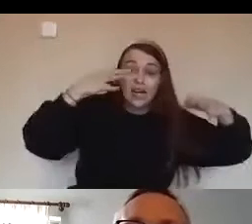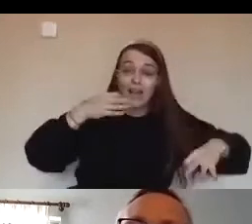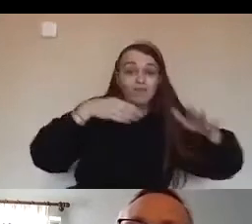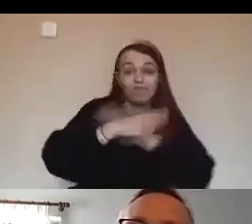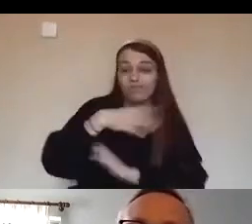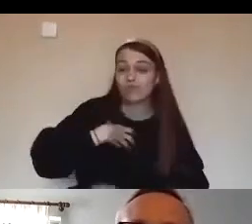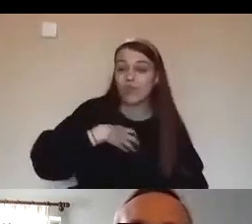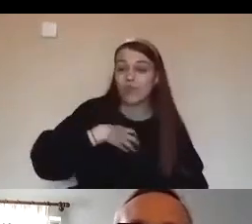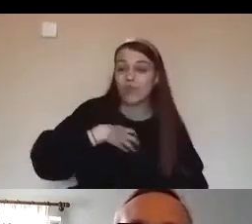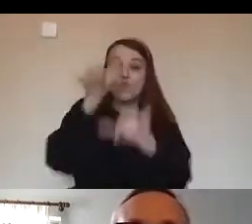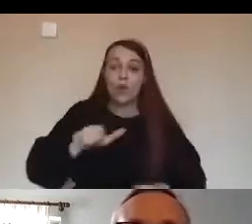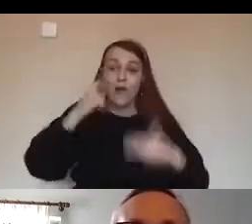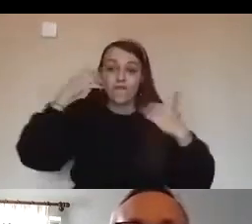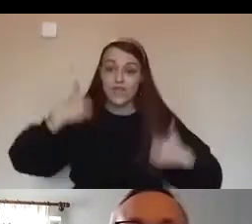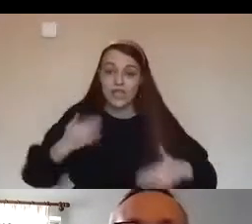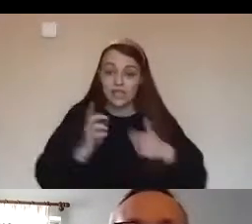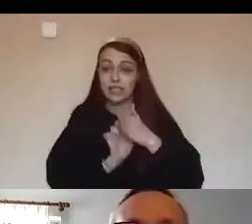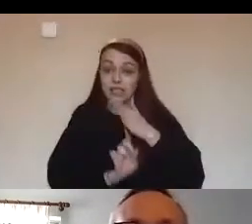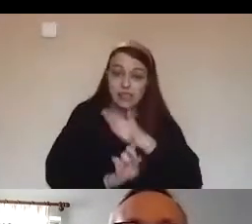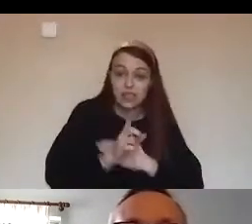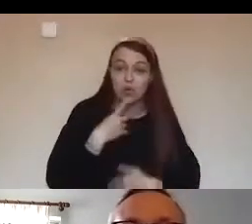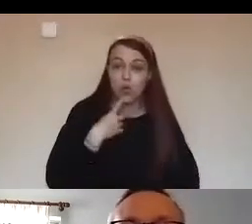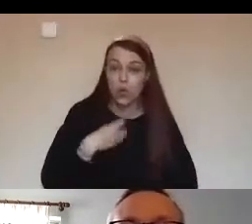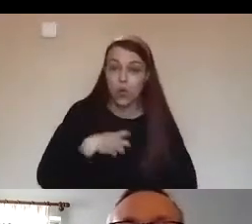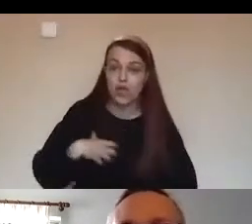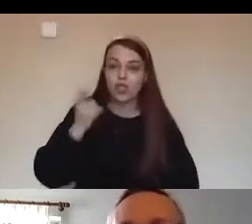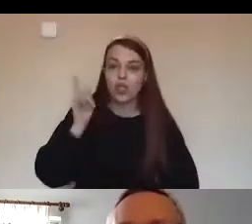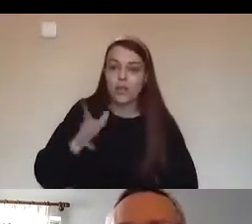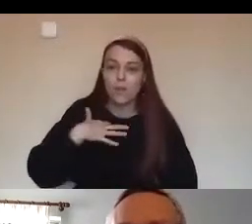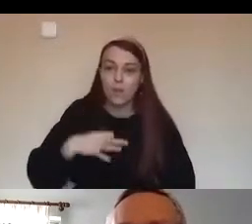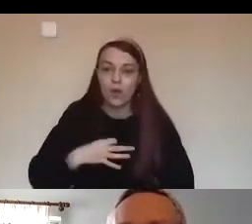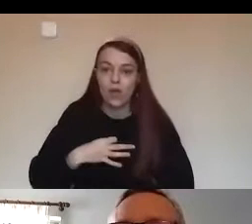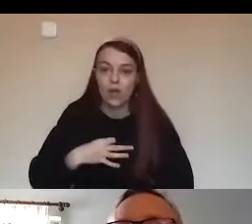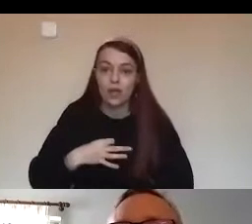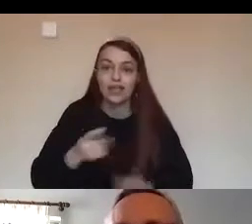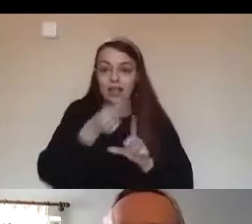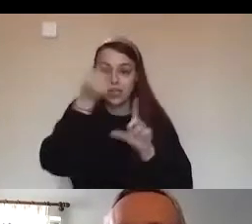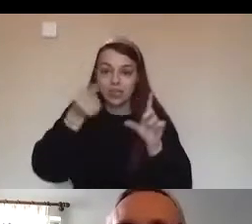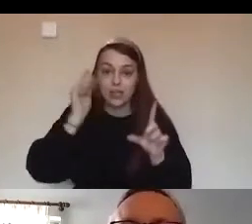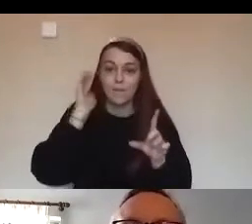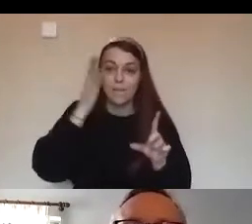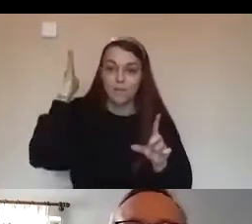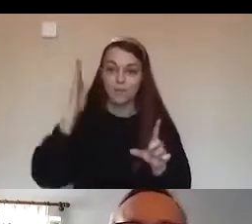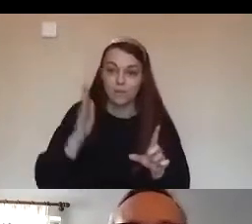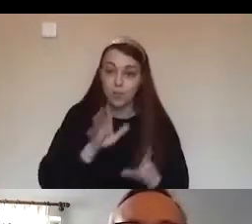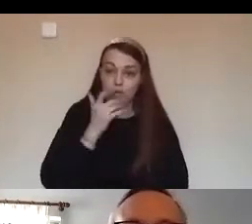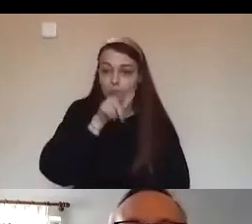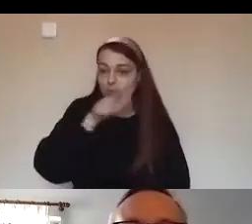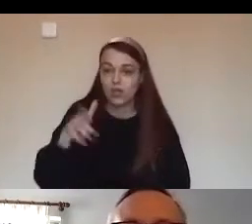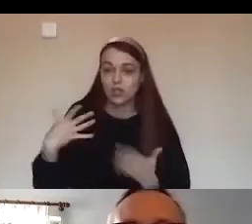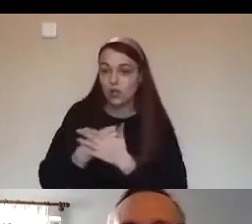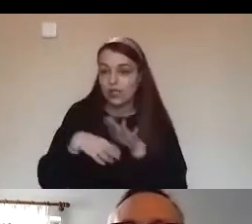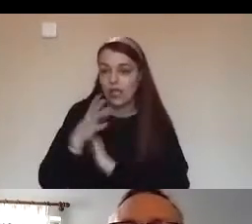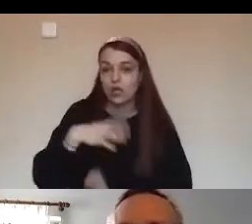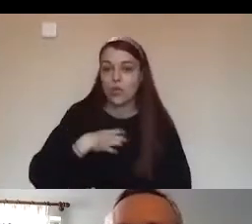acceso físico, pero también por el daño que se puede ocasionar a las pinturas. Entonces, siempre hay una forma